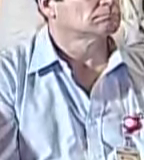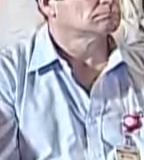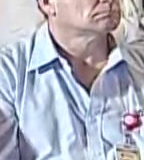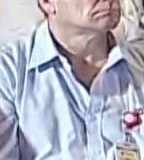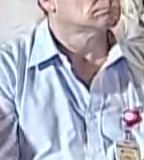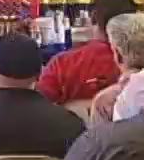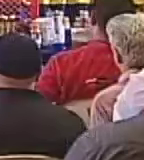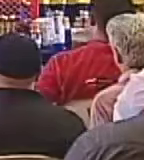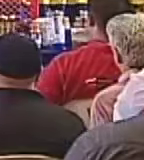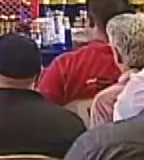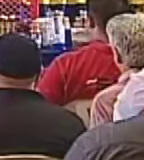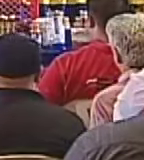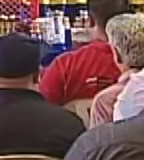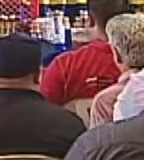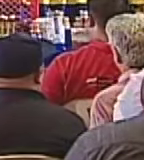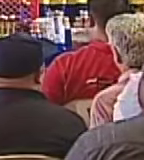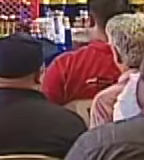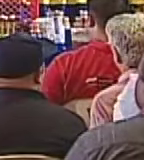Manuel,